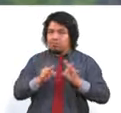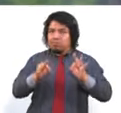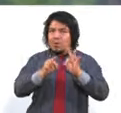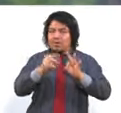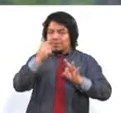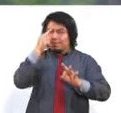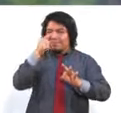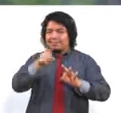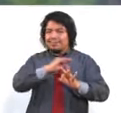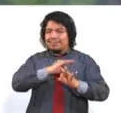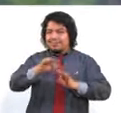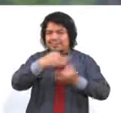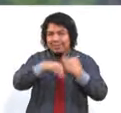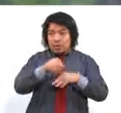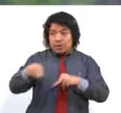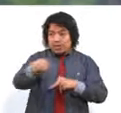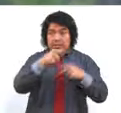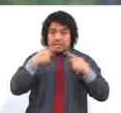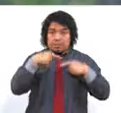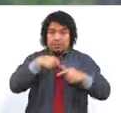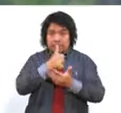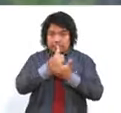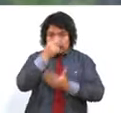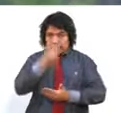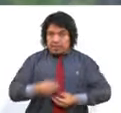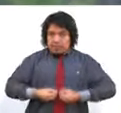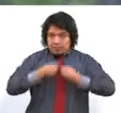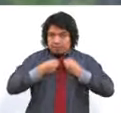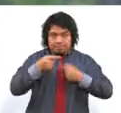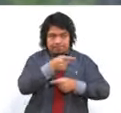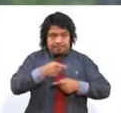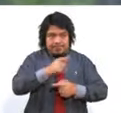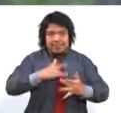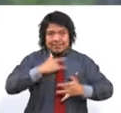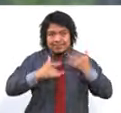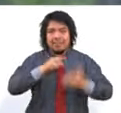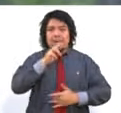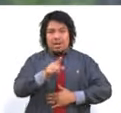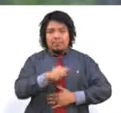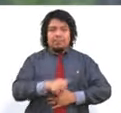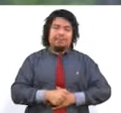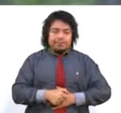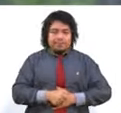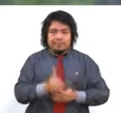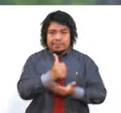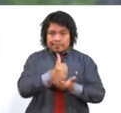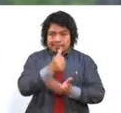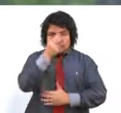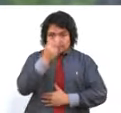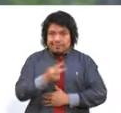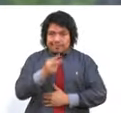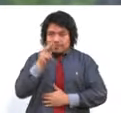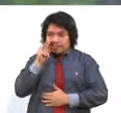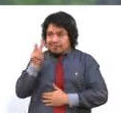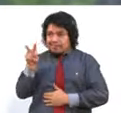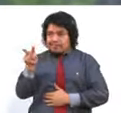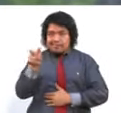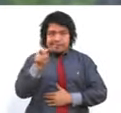fundamental para mejorar la vida de las personas. En la Ciudad de México, hoy podemos ver